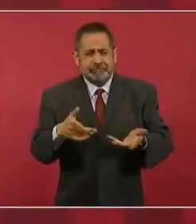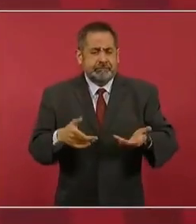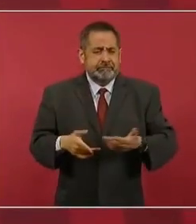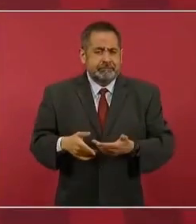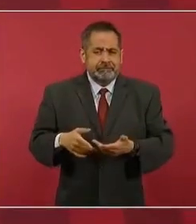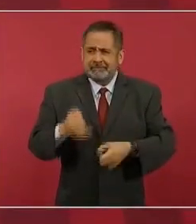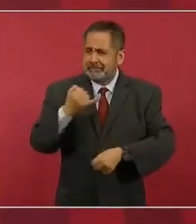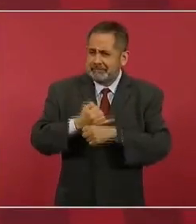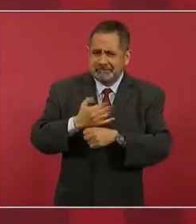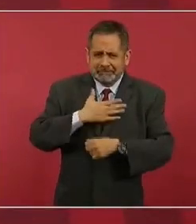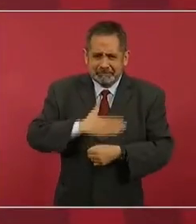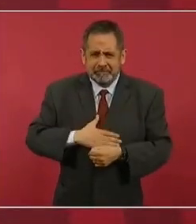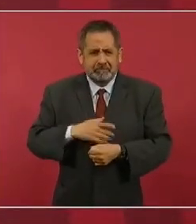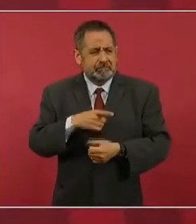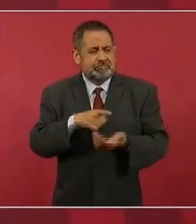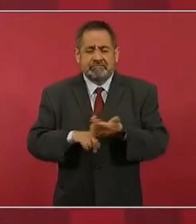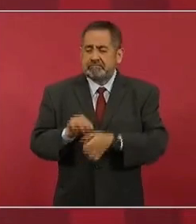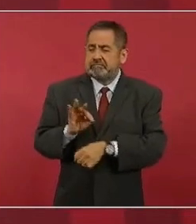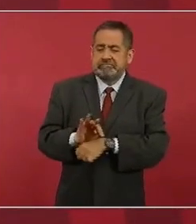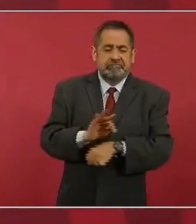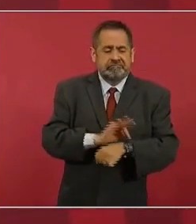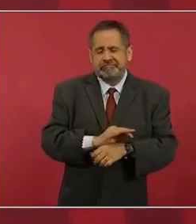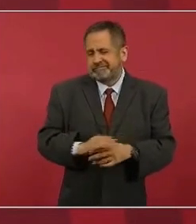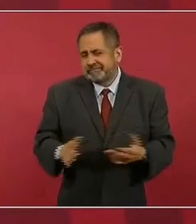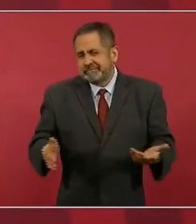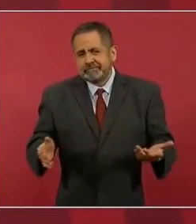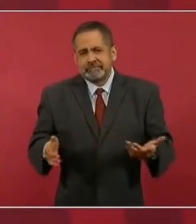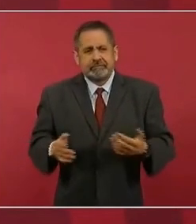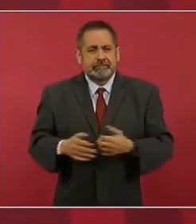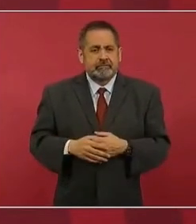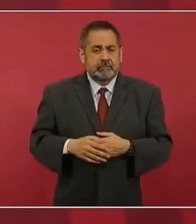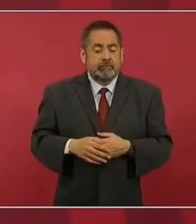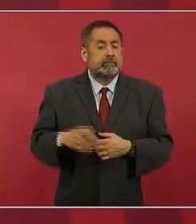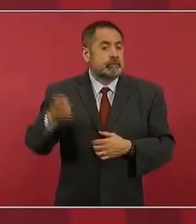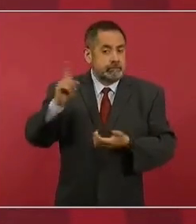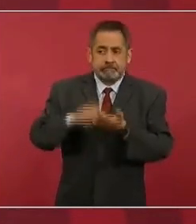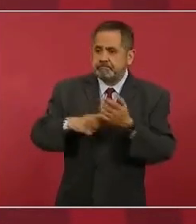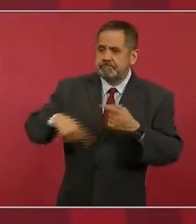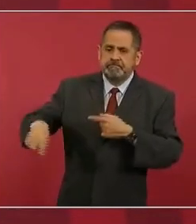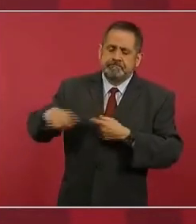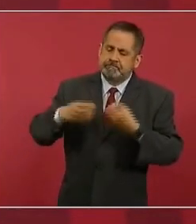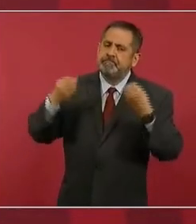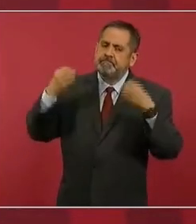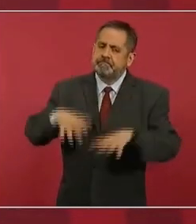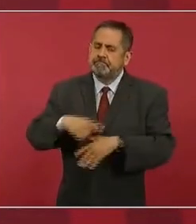de injusticias, de privilegios, que caló